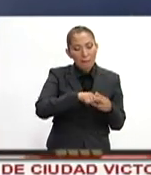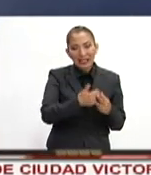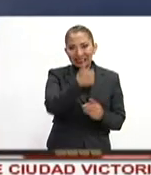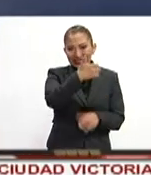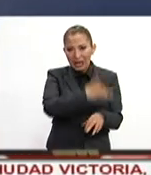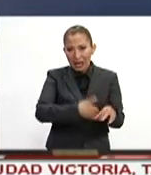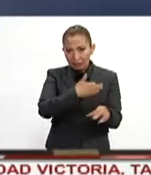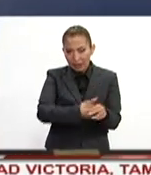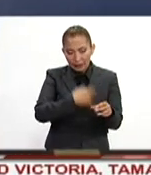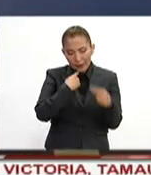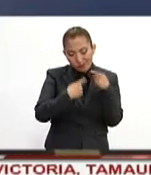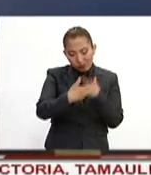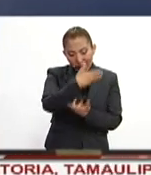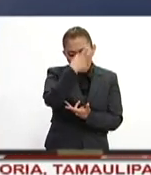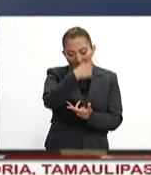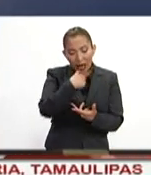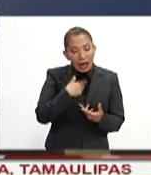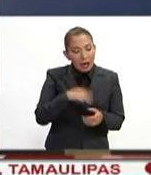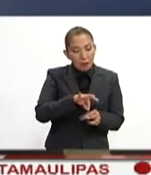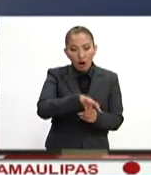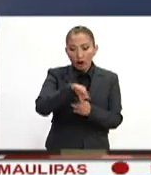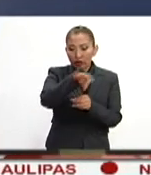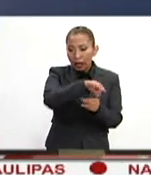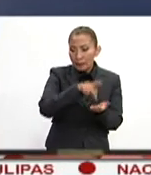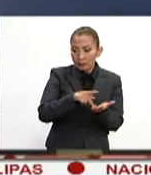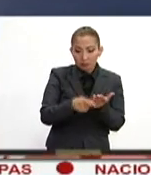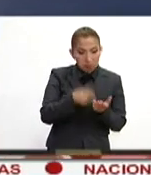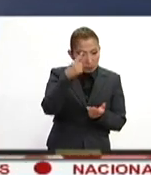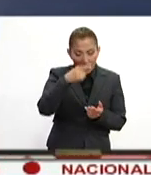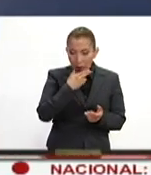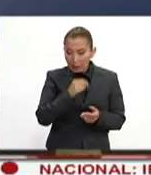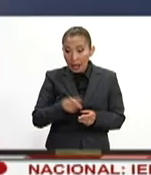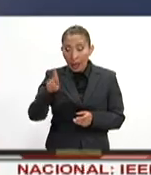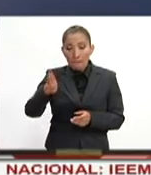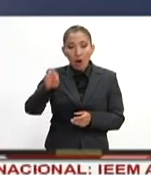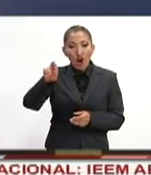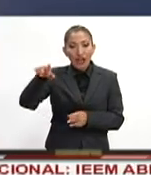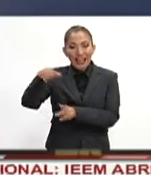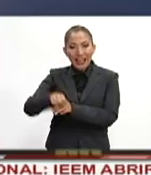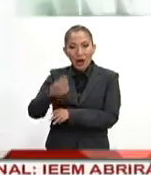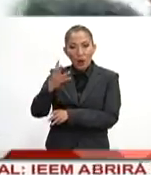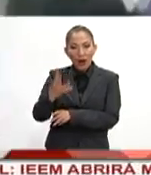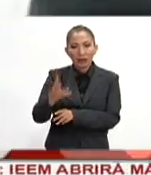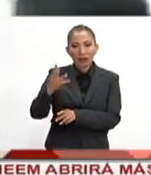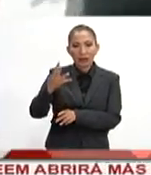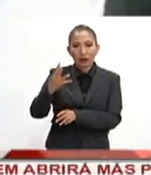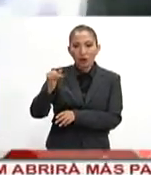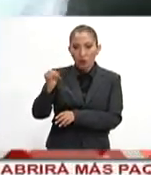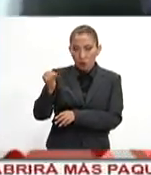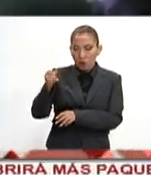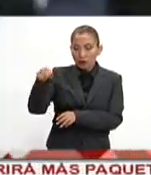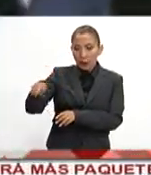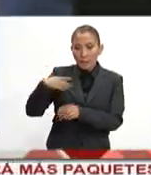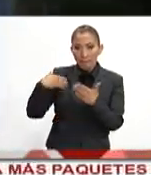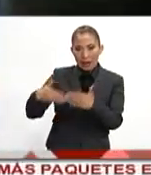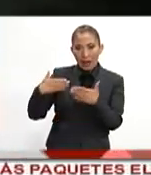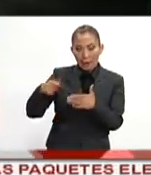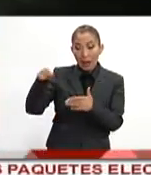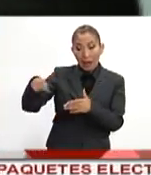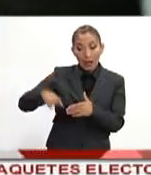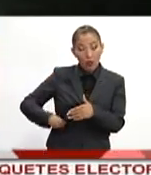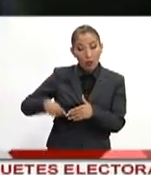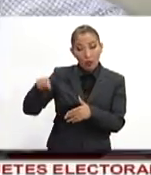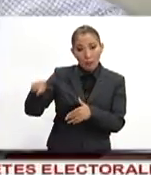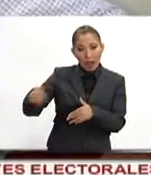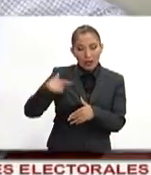6 de la tarde a fin de discutir y votar el proyecto. Borge fue detenido el 4 de junio en Panamá y está